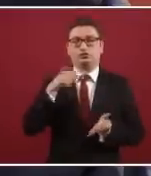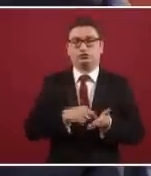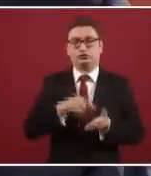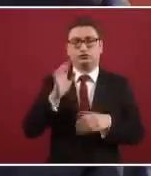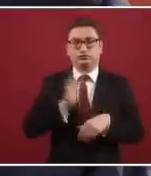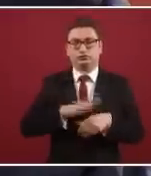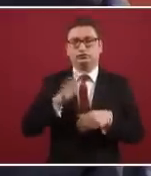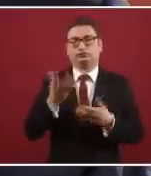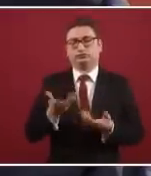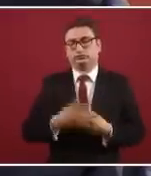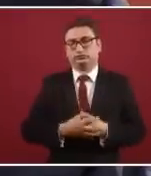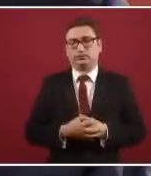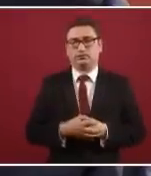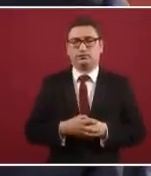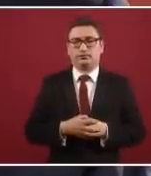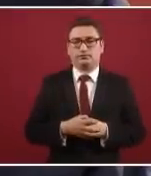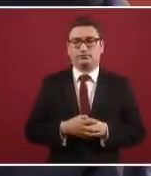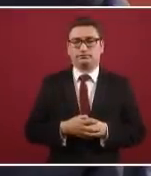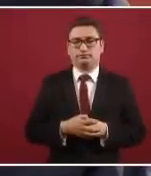especialistas,